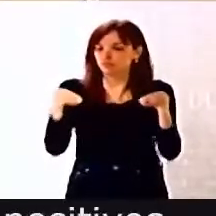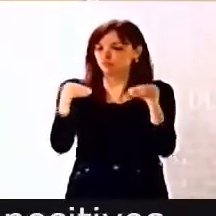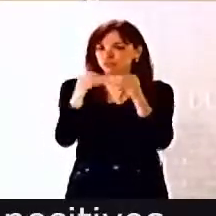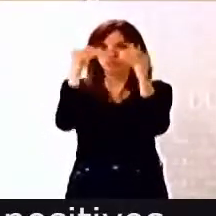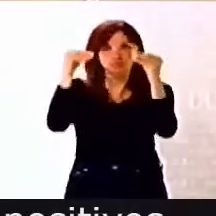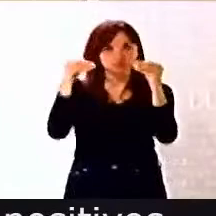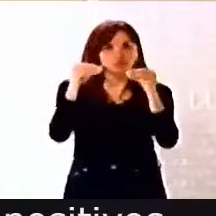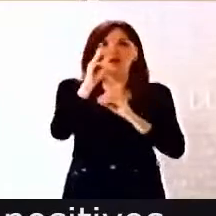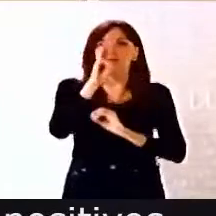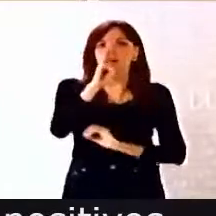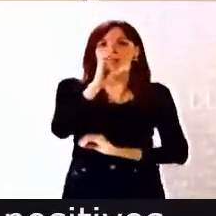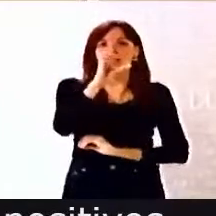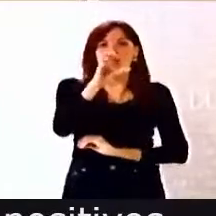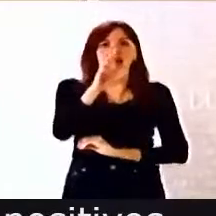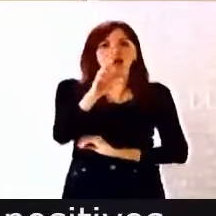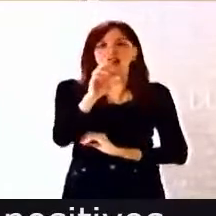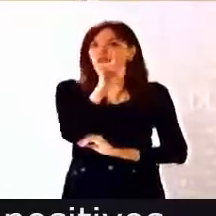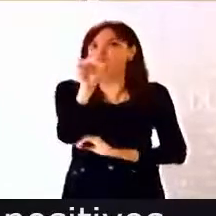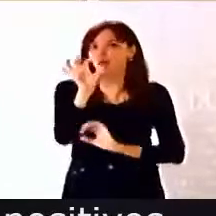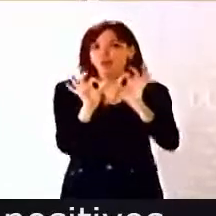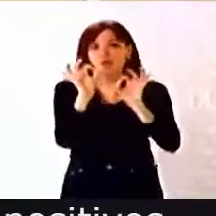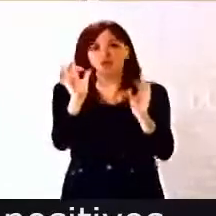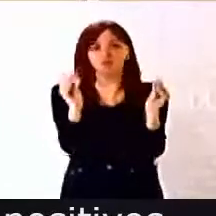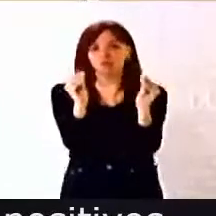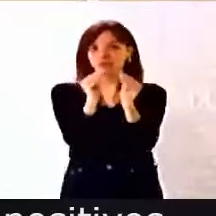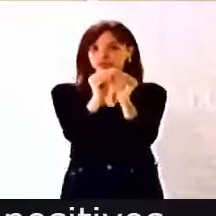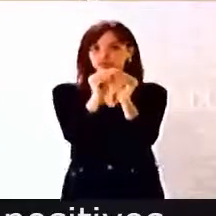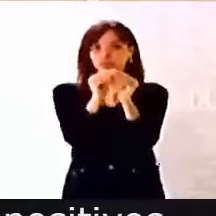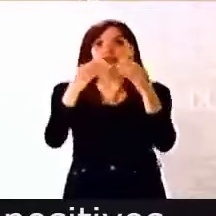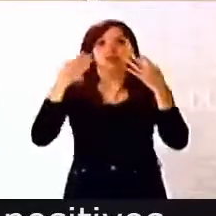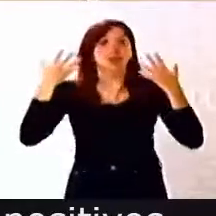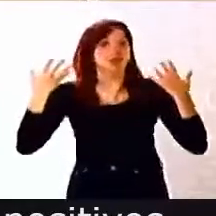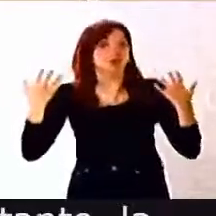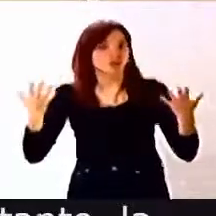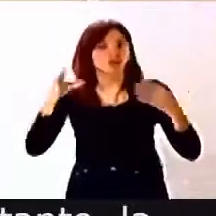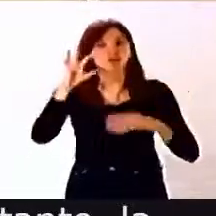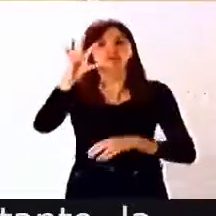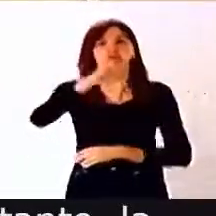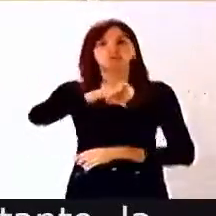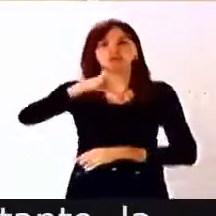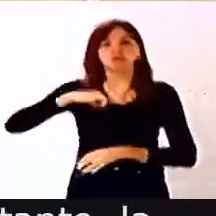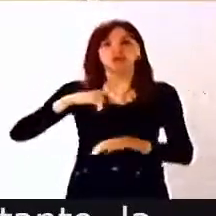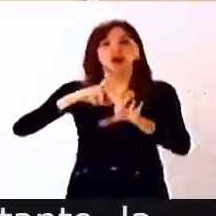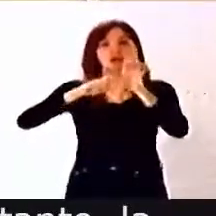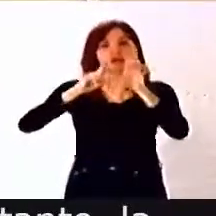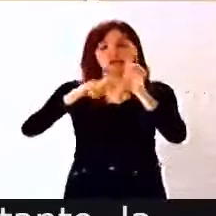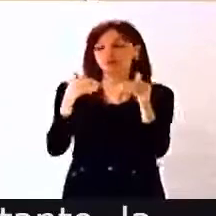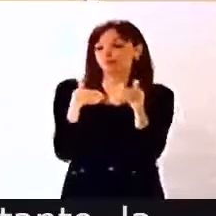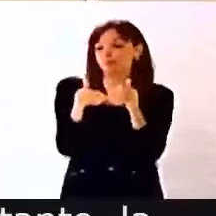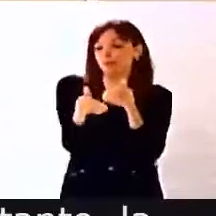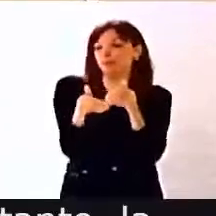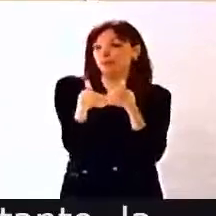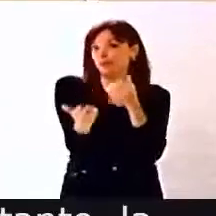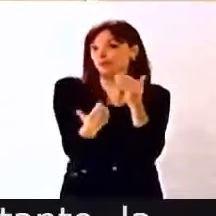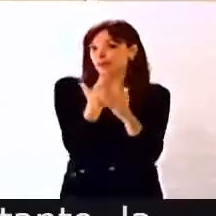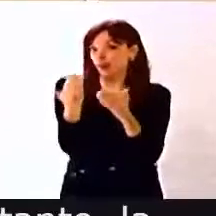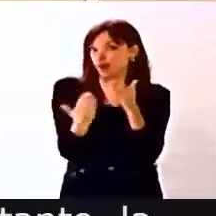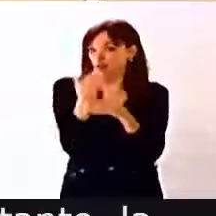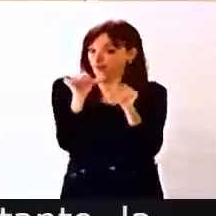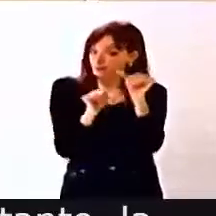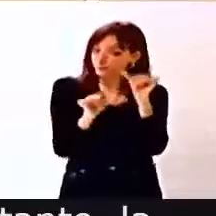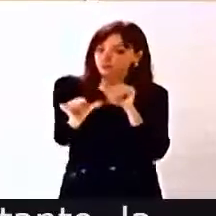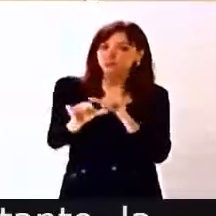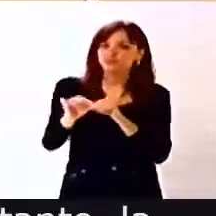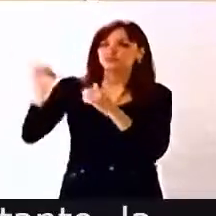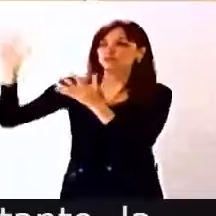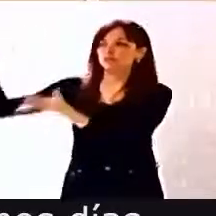PCRs. Por lo tanto, la Comunidad Autónoma de Extremadura en los próximos días